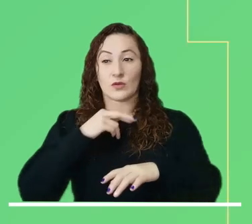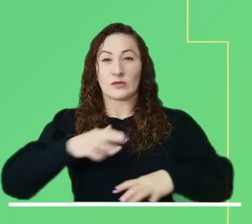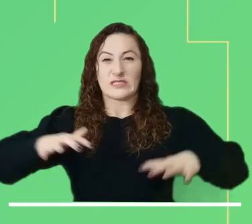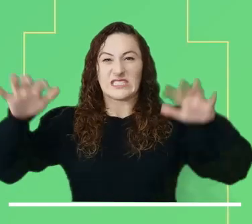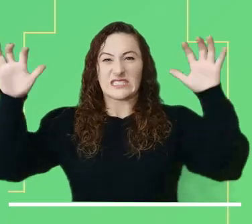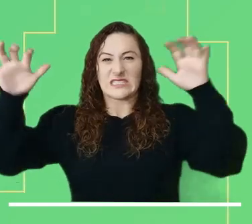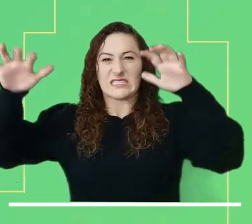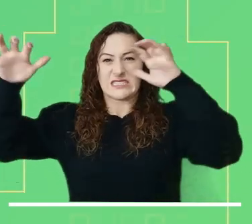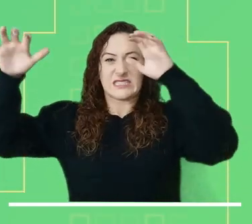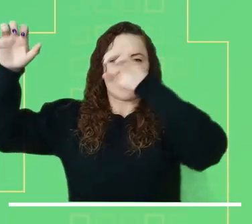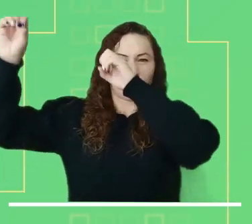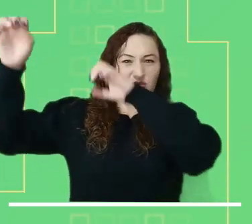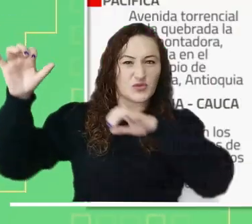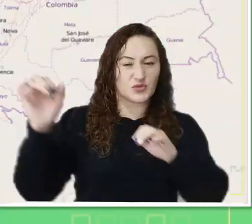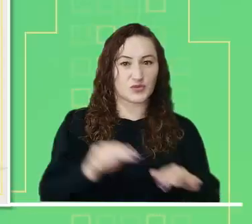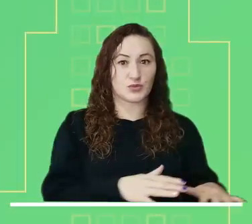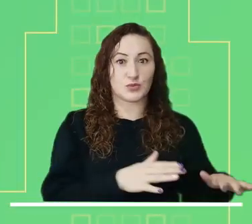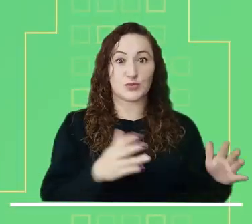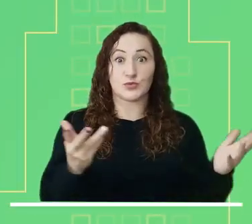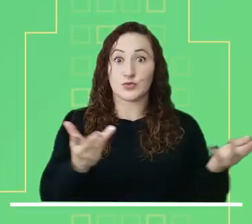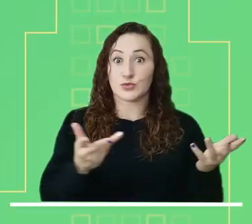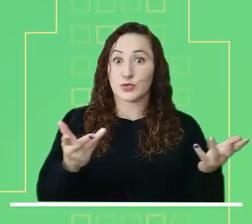alertas que se encuentran activas.